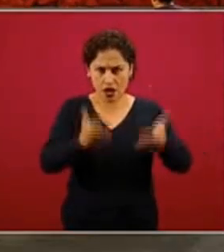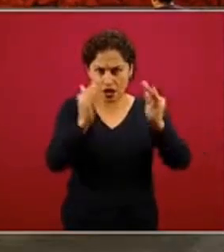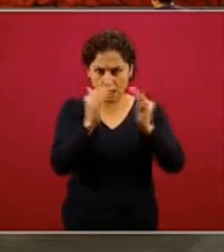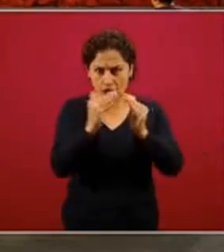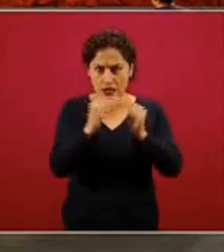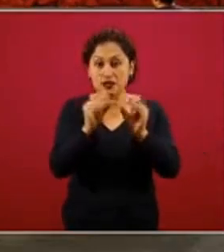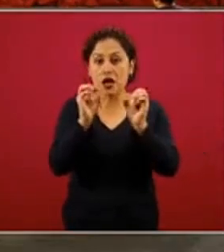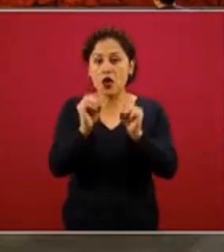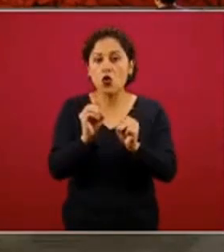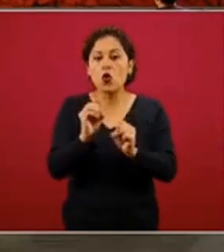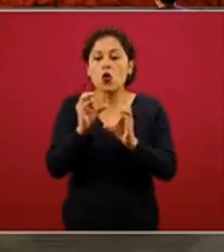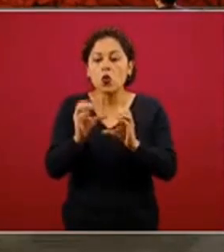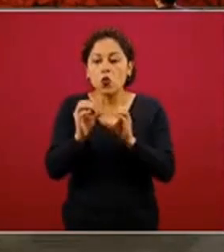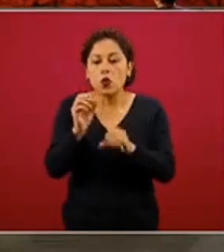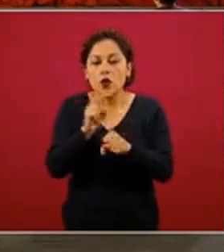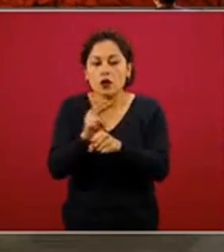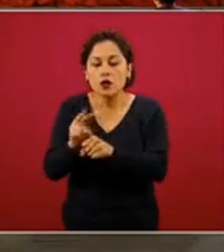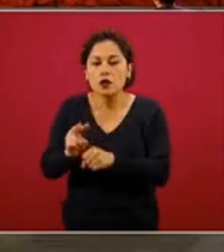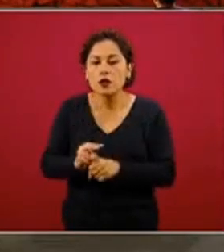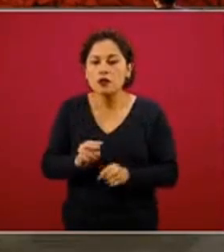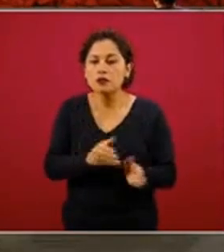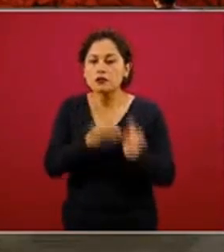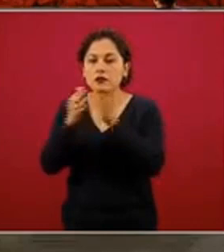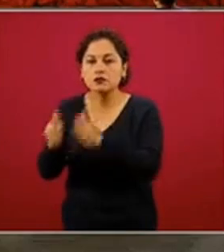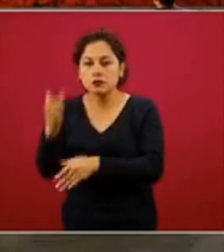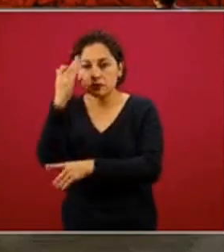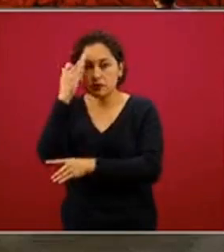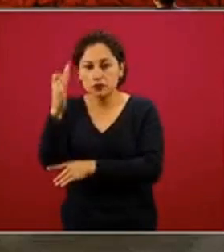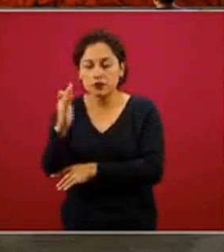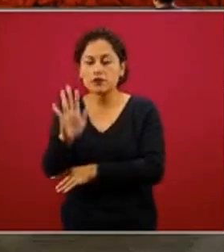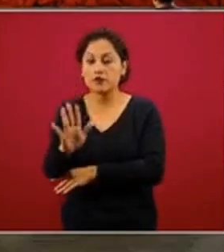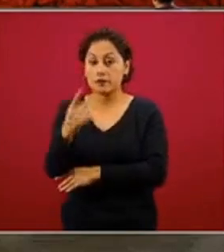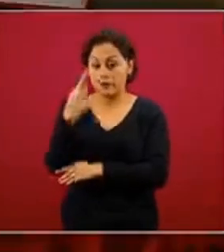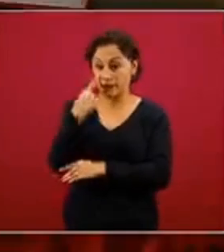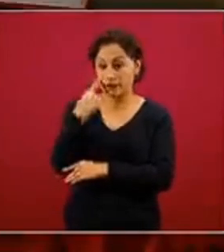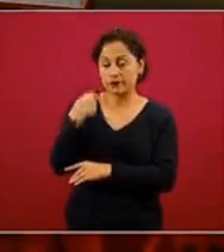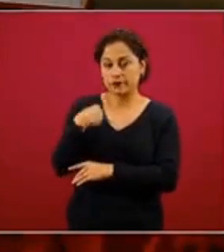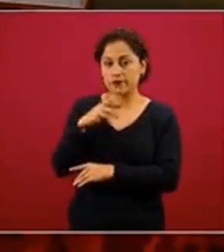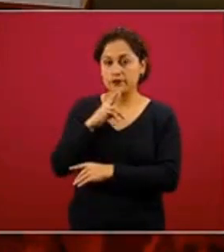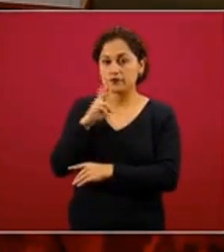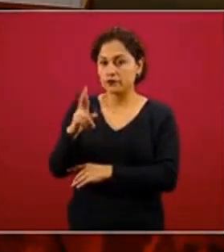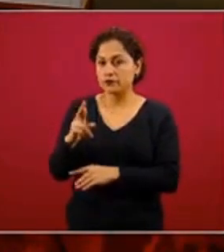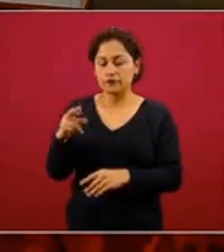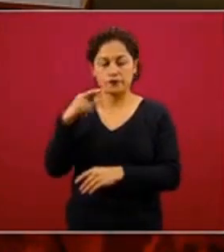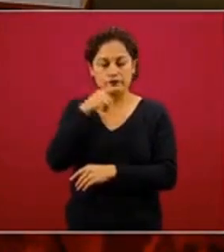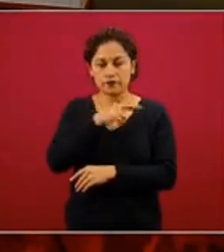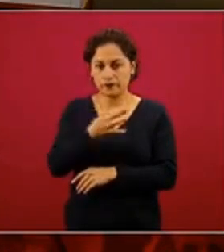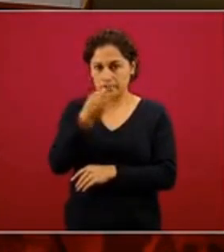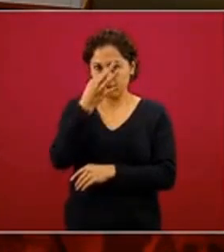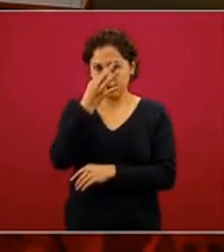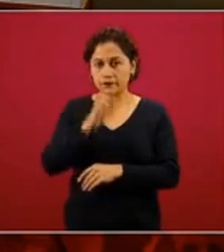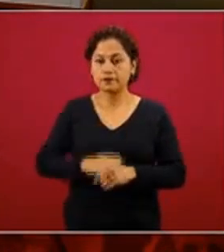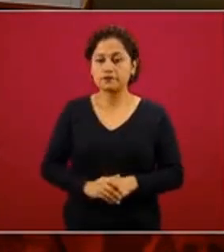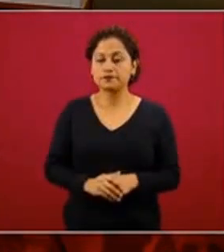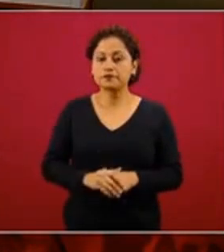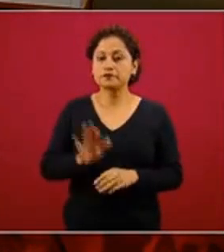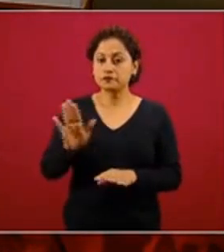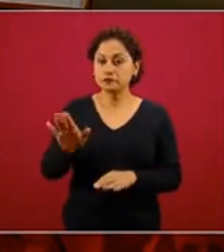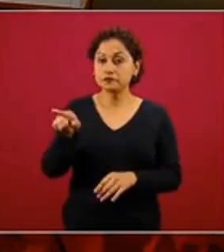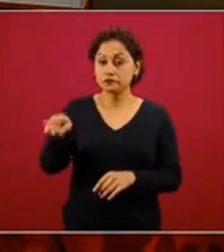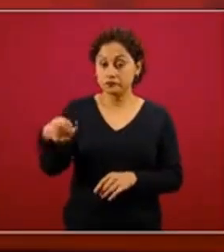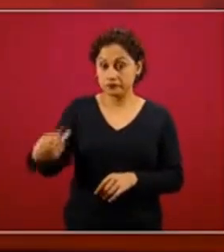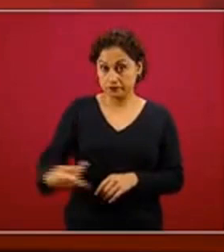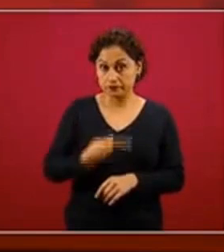Muy rápidamente para que tengan otras oportunidades de preguntar. Esto, como dice muy directamente, muy